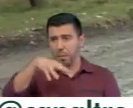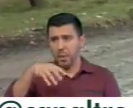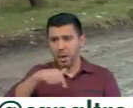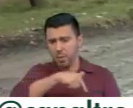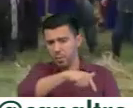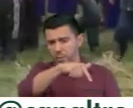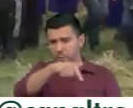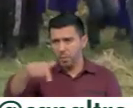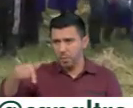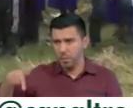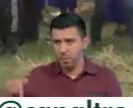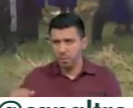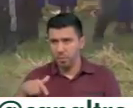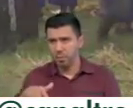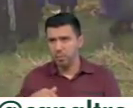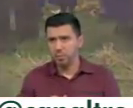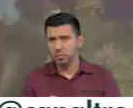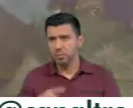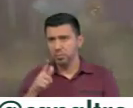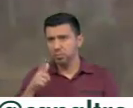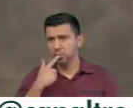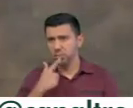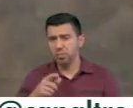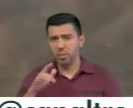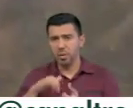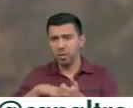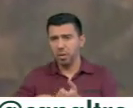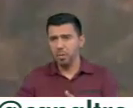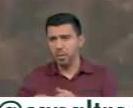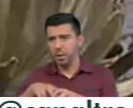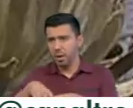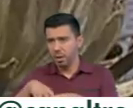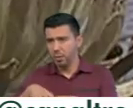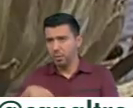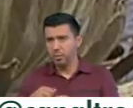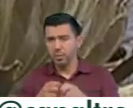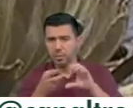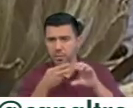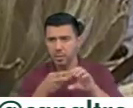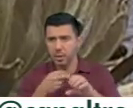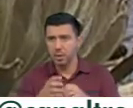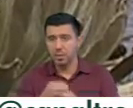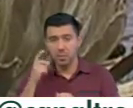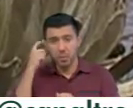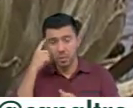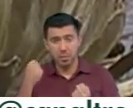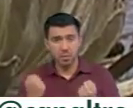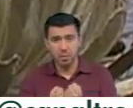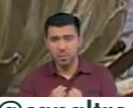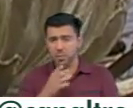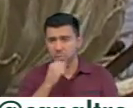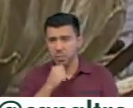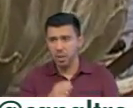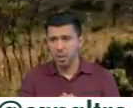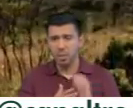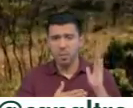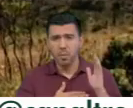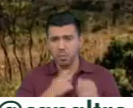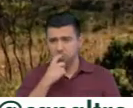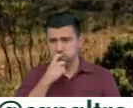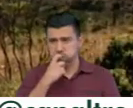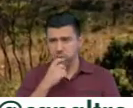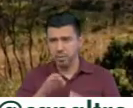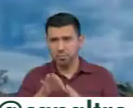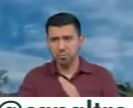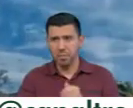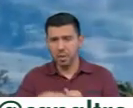de suratá que dependen de la agricultura y minería además su mandatario expresa que el apoyo estatal poco se ha visto y las promesas hechas meses atrás